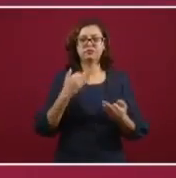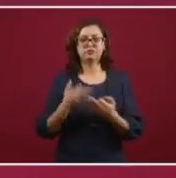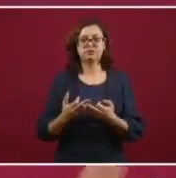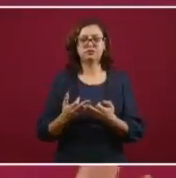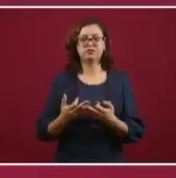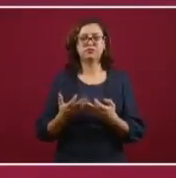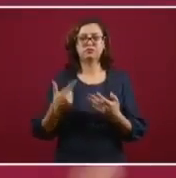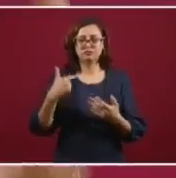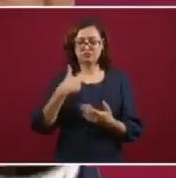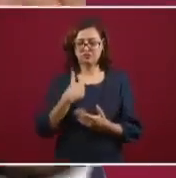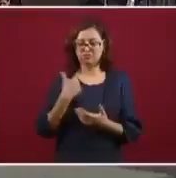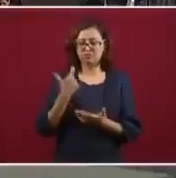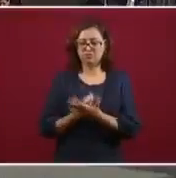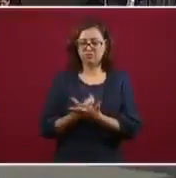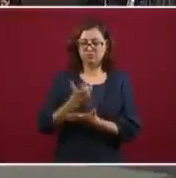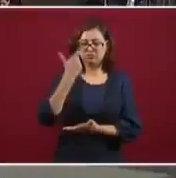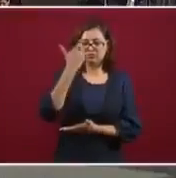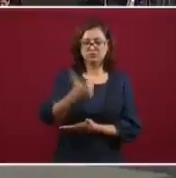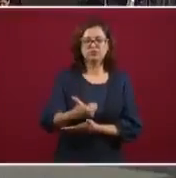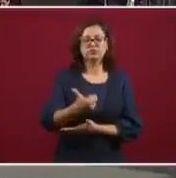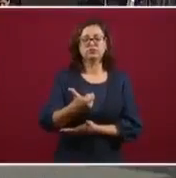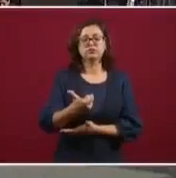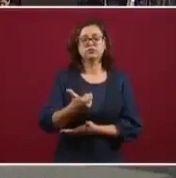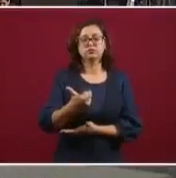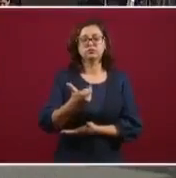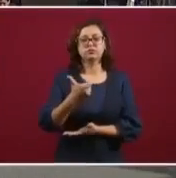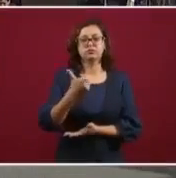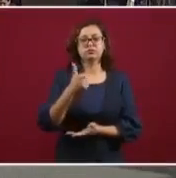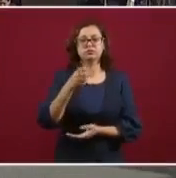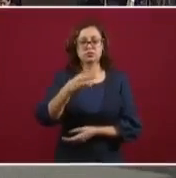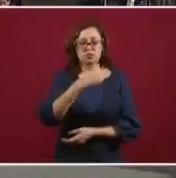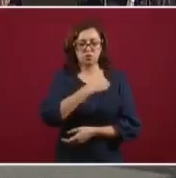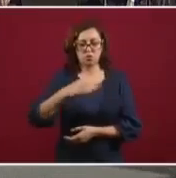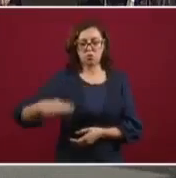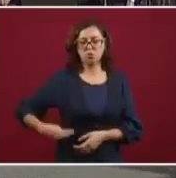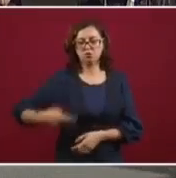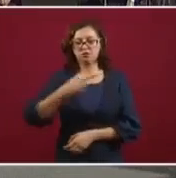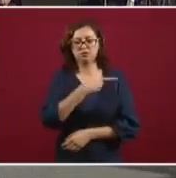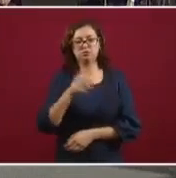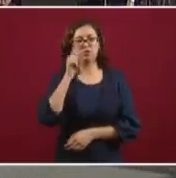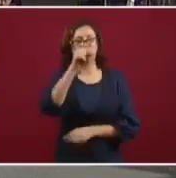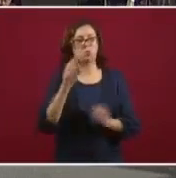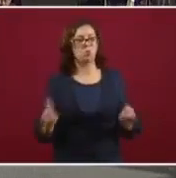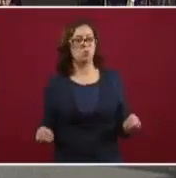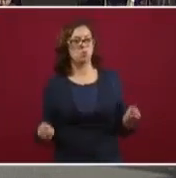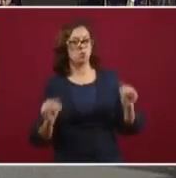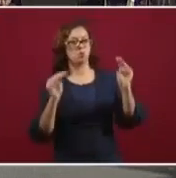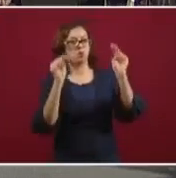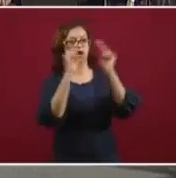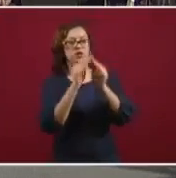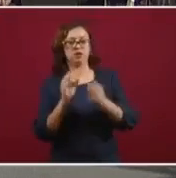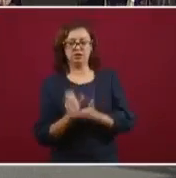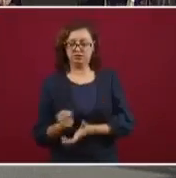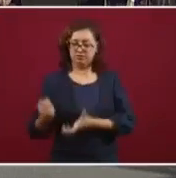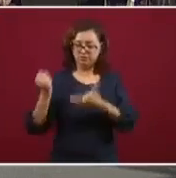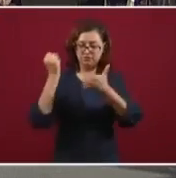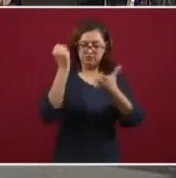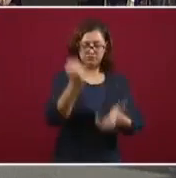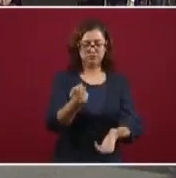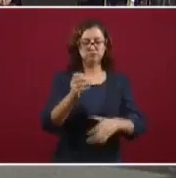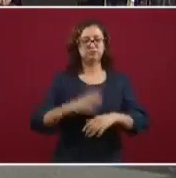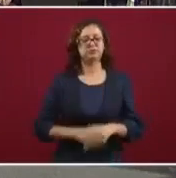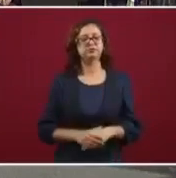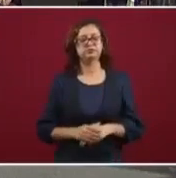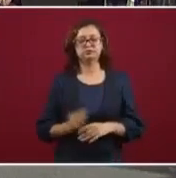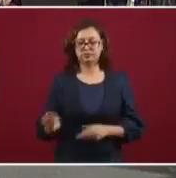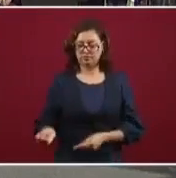formalmente dinero para los municipios más pobres de la montaña y pasan dos meses